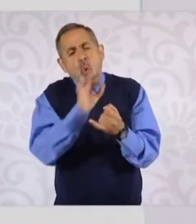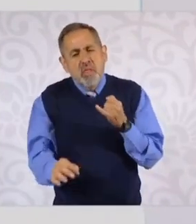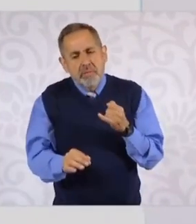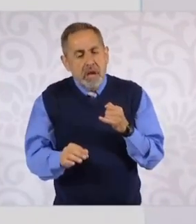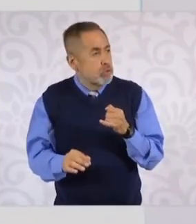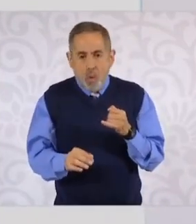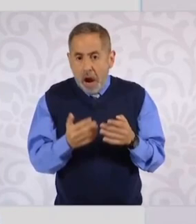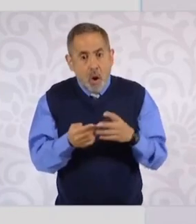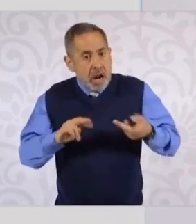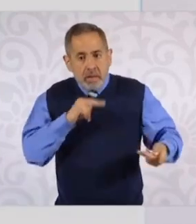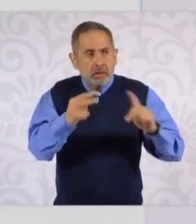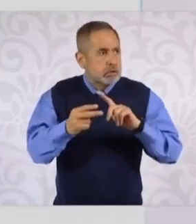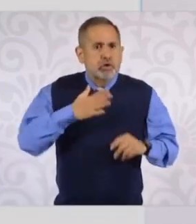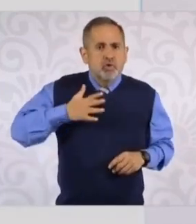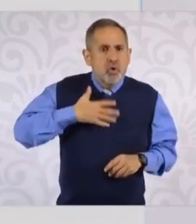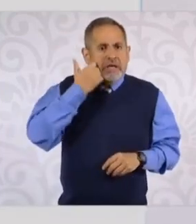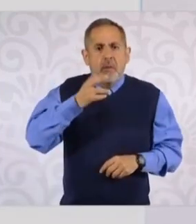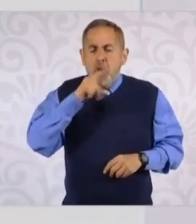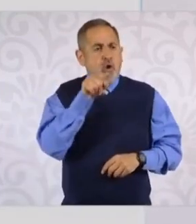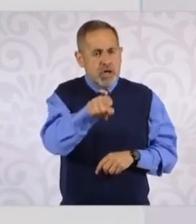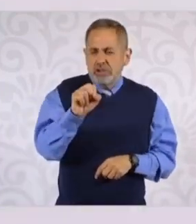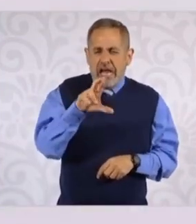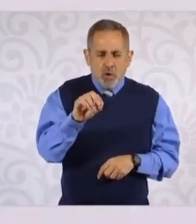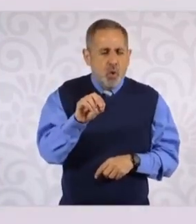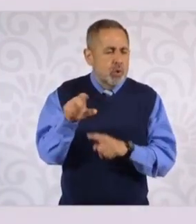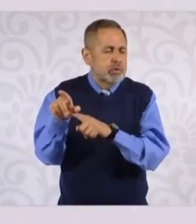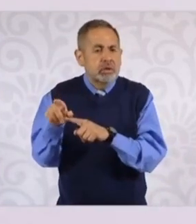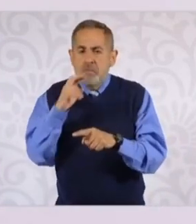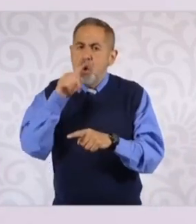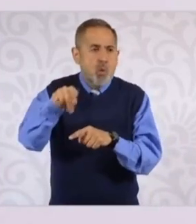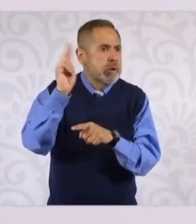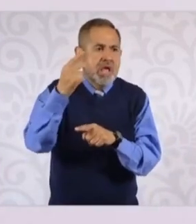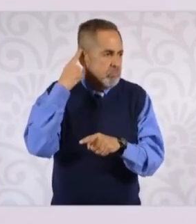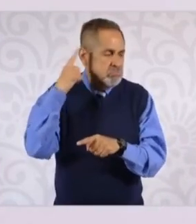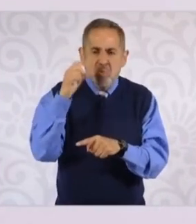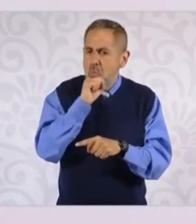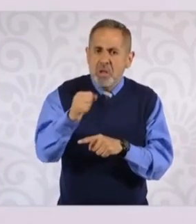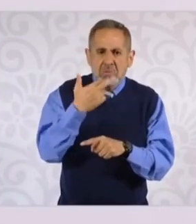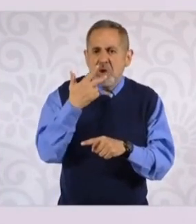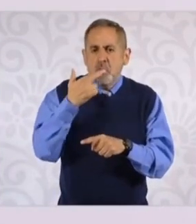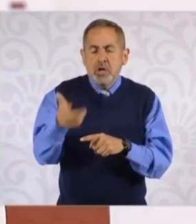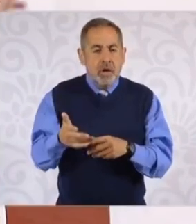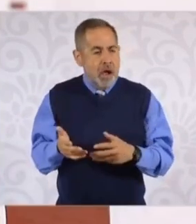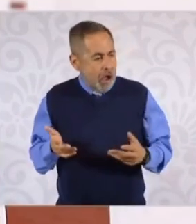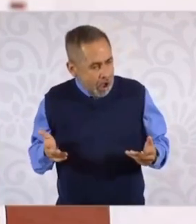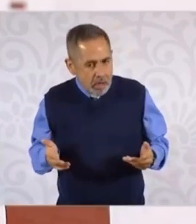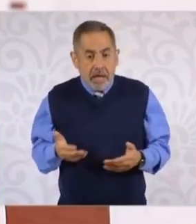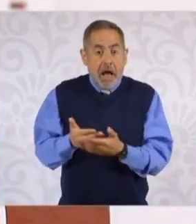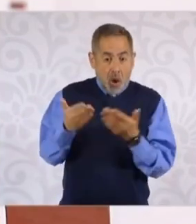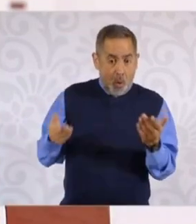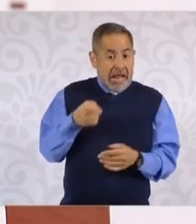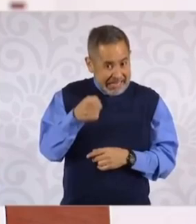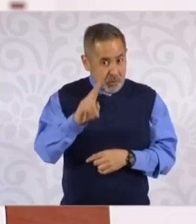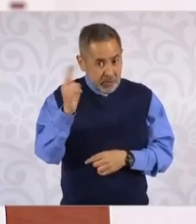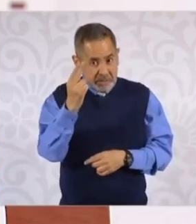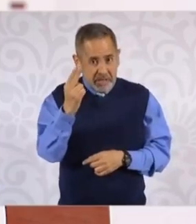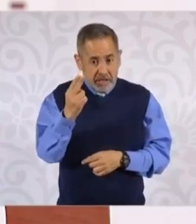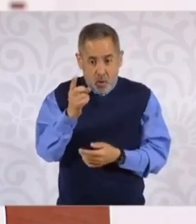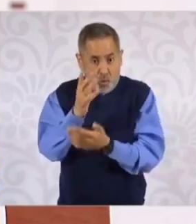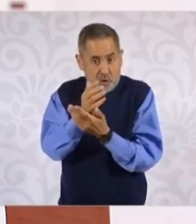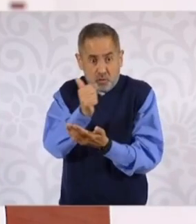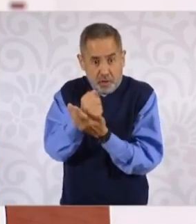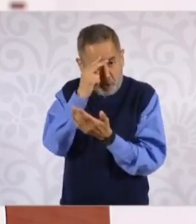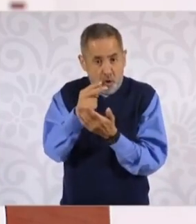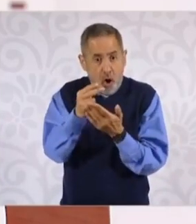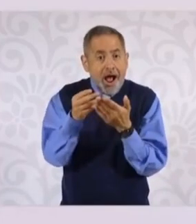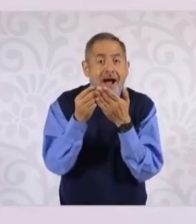Rosario Castellanos que a otras universidades. Entonces, ahora, ¿qué queremos hacer? Esa universidad nacional en todo el país. Y